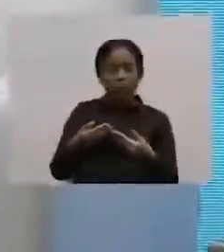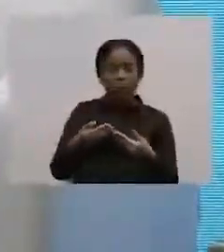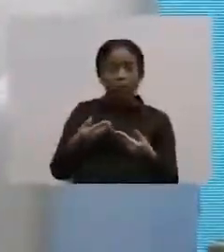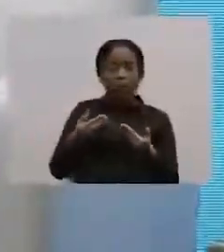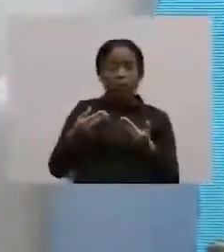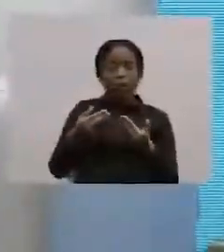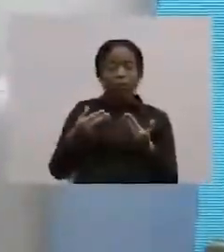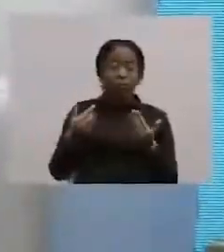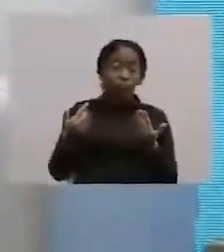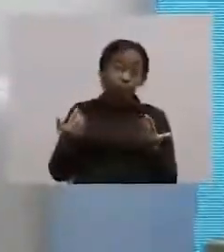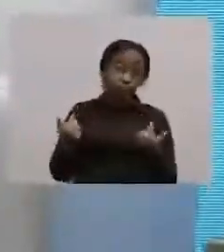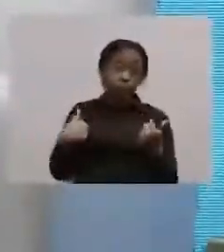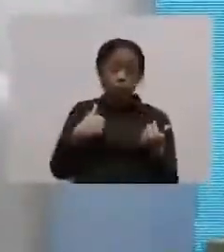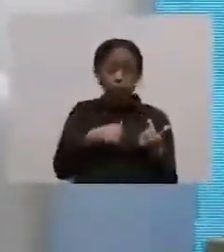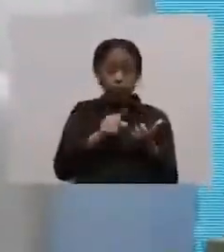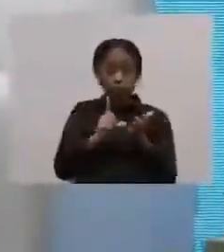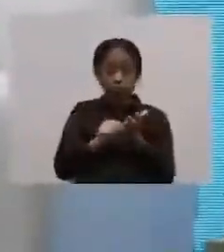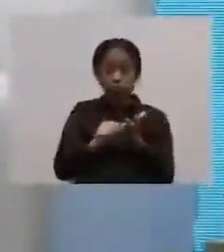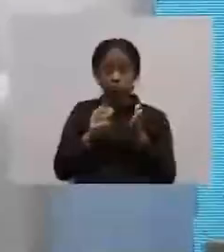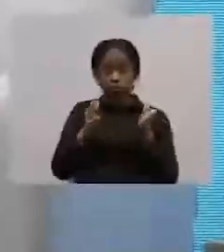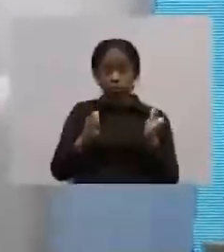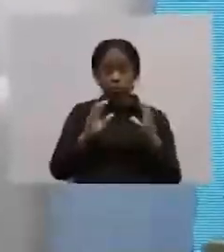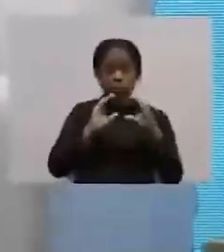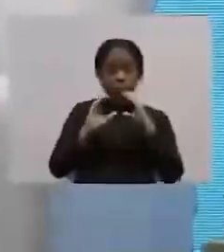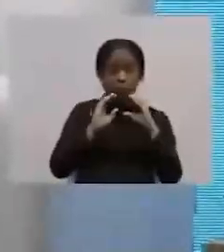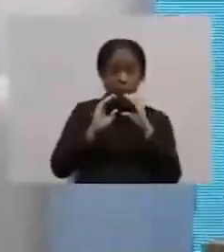Los medios no tenemos problemas con los periodistas,